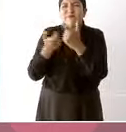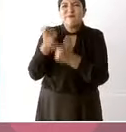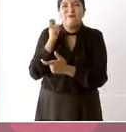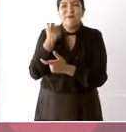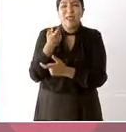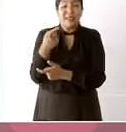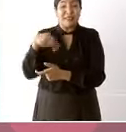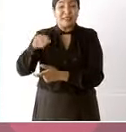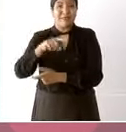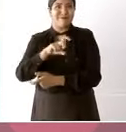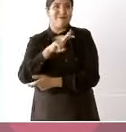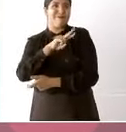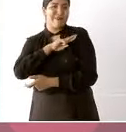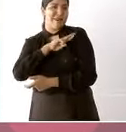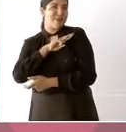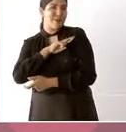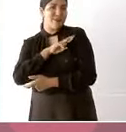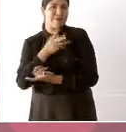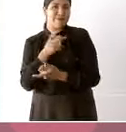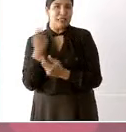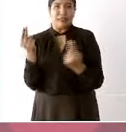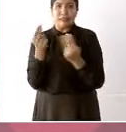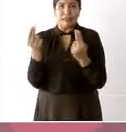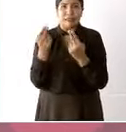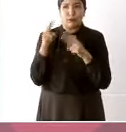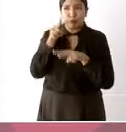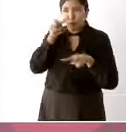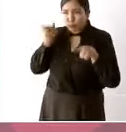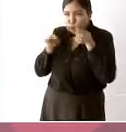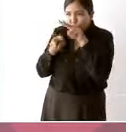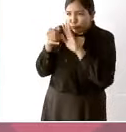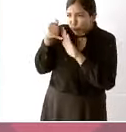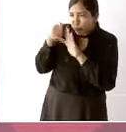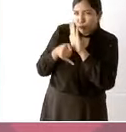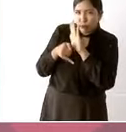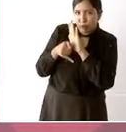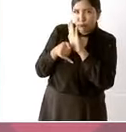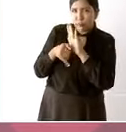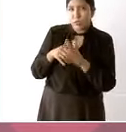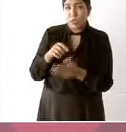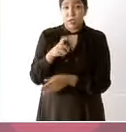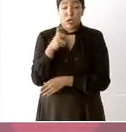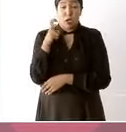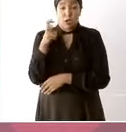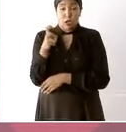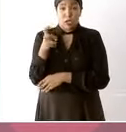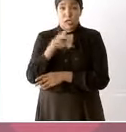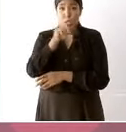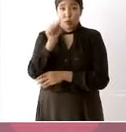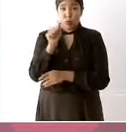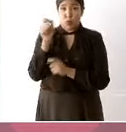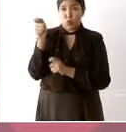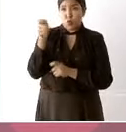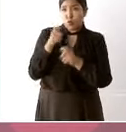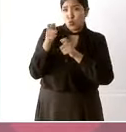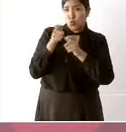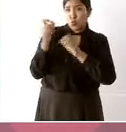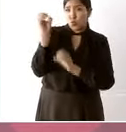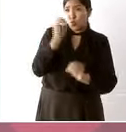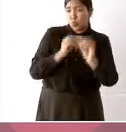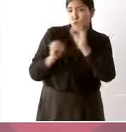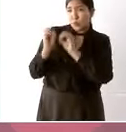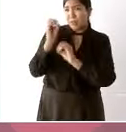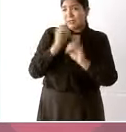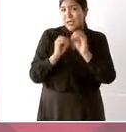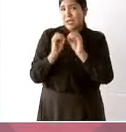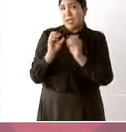de que cuando el transísmico esté ya operando, se puedan traer contenedores de Salina Cruz a Coatzacoalcos o